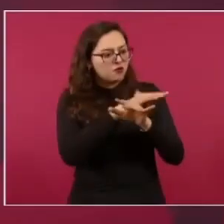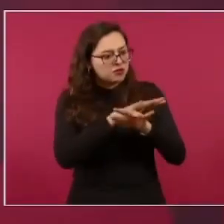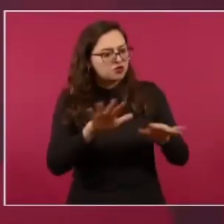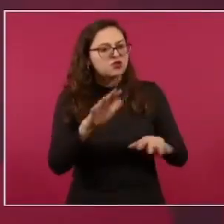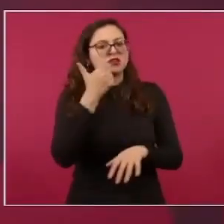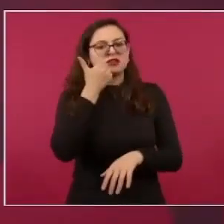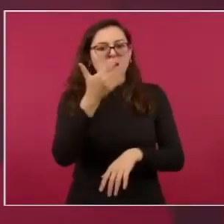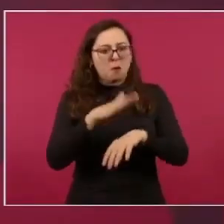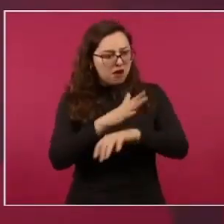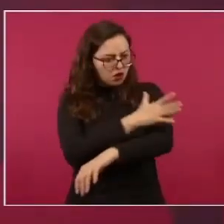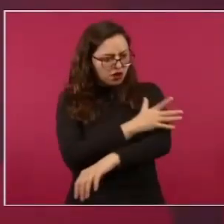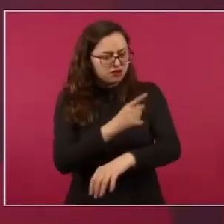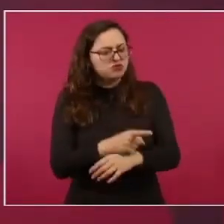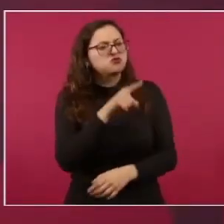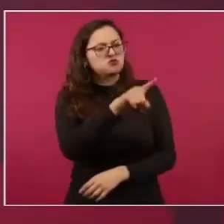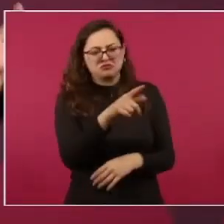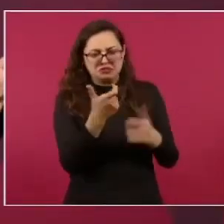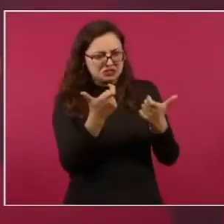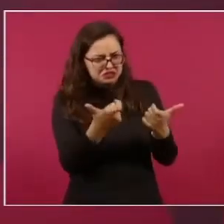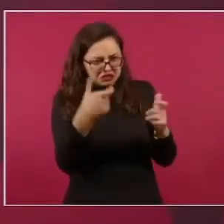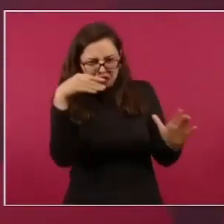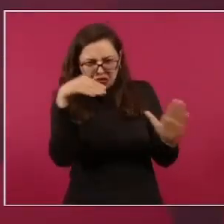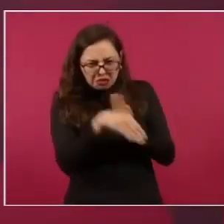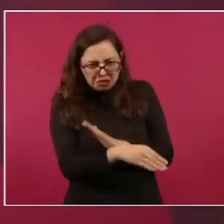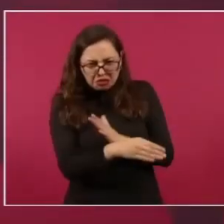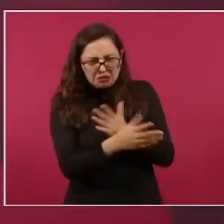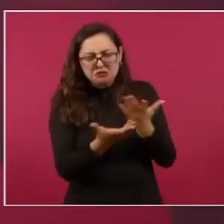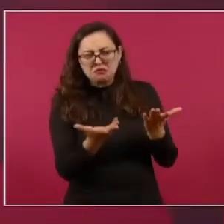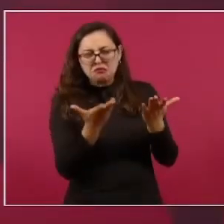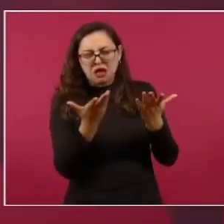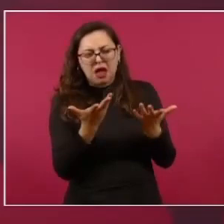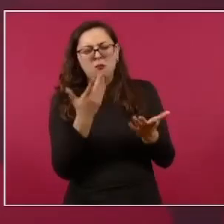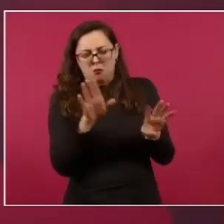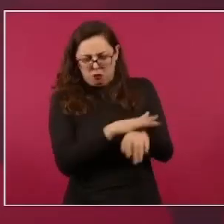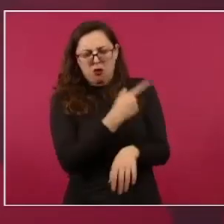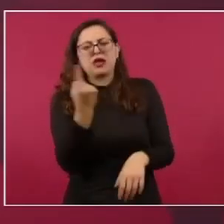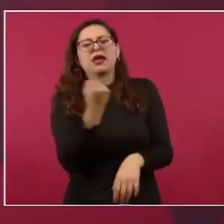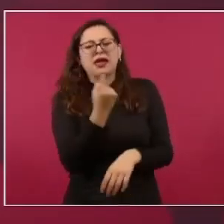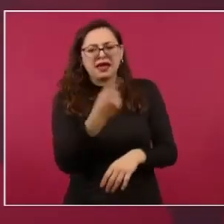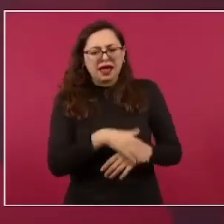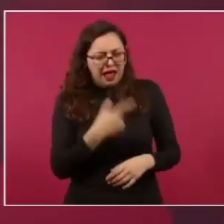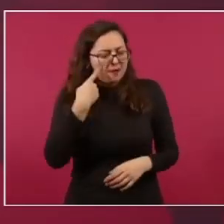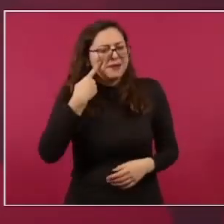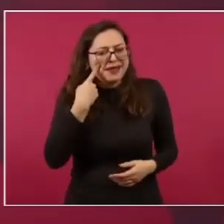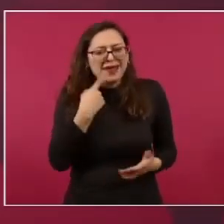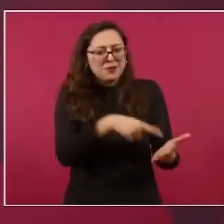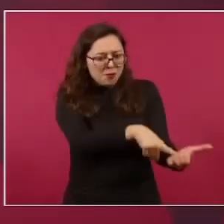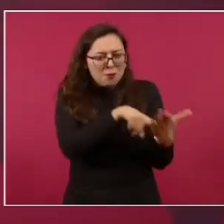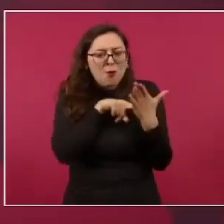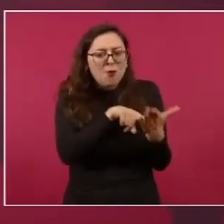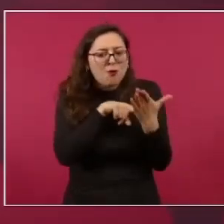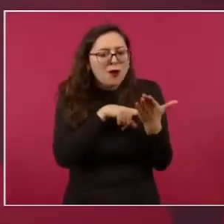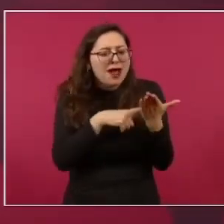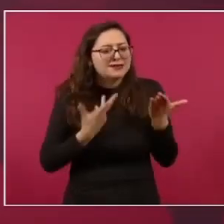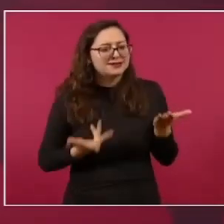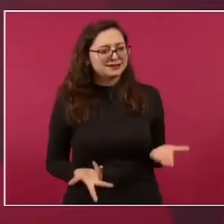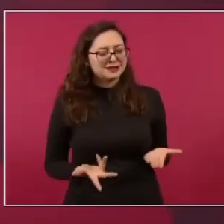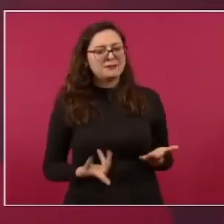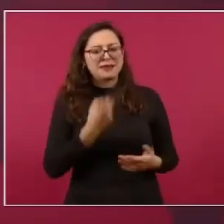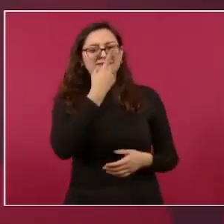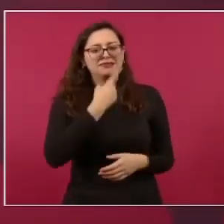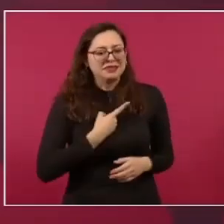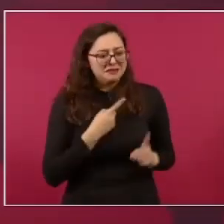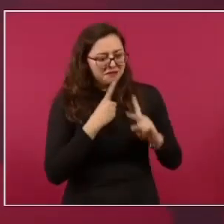la situación económica y que no se me diga simplemente que hay riesgo. ¿Por qué hay riesgo? ¿Qué generan esos riesgos?